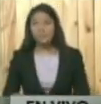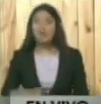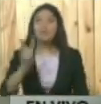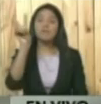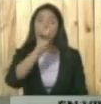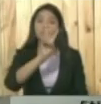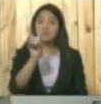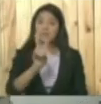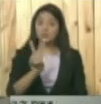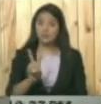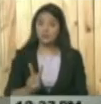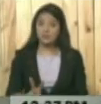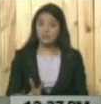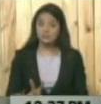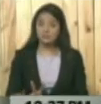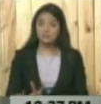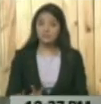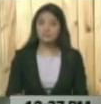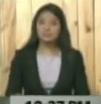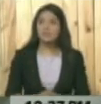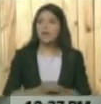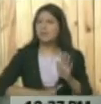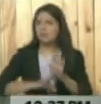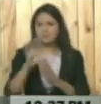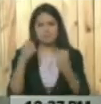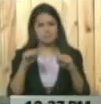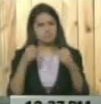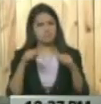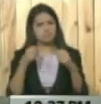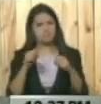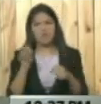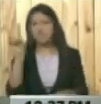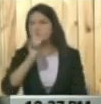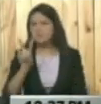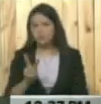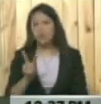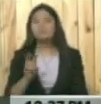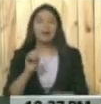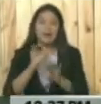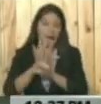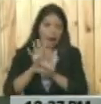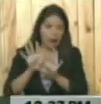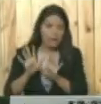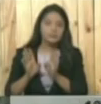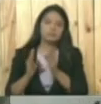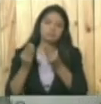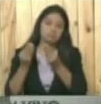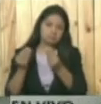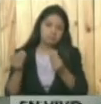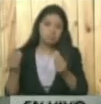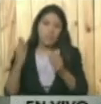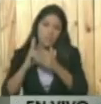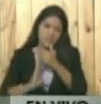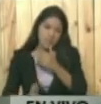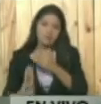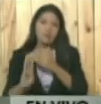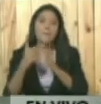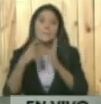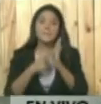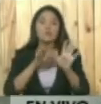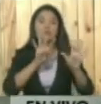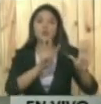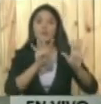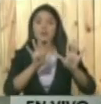Venezuela ha desarrollado modestamente, decimos, desde el año